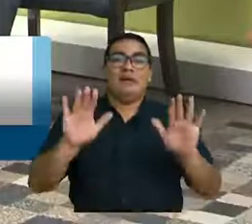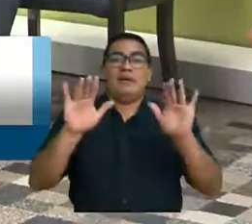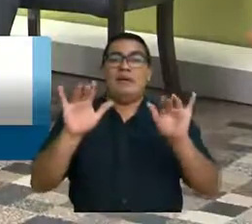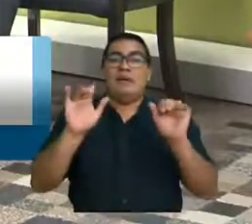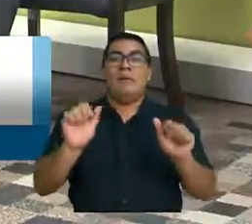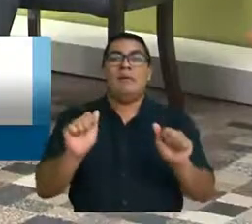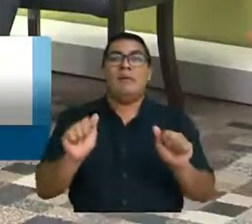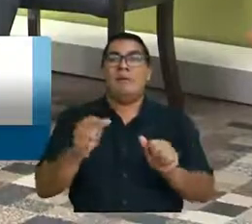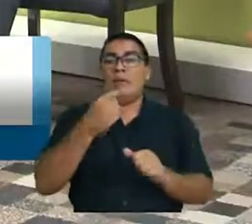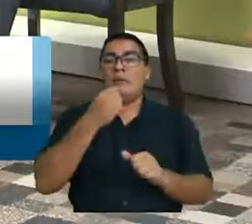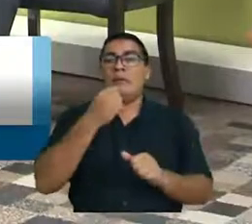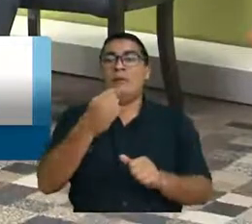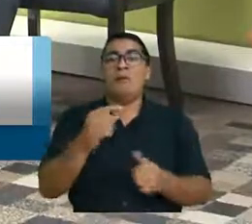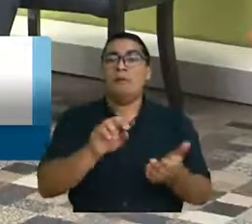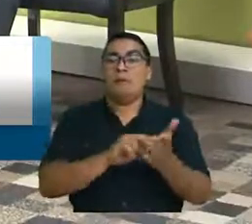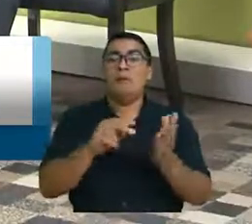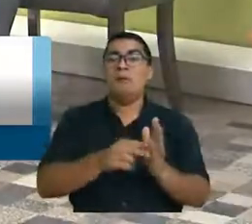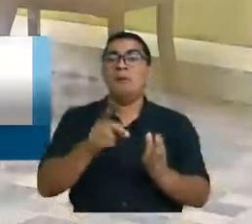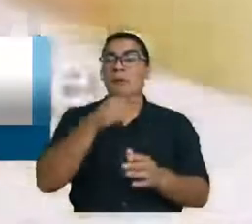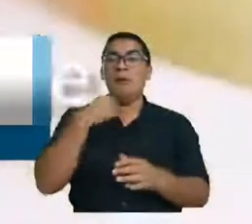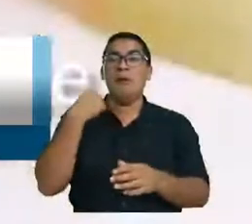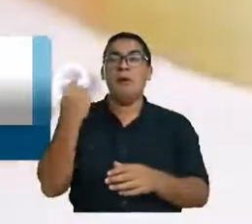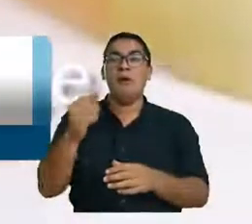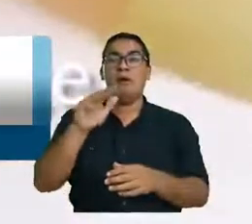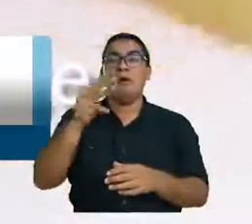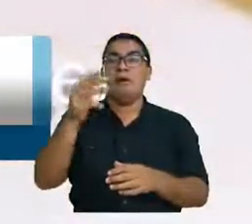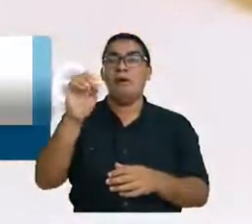preparado es efectivo a más del